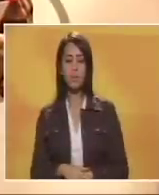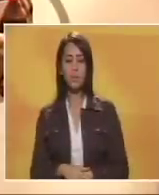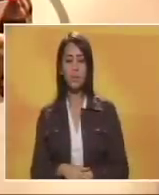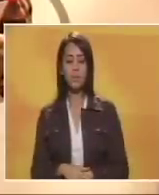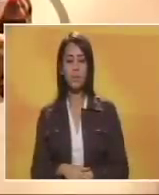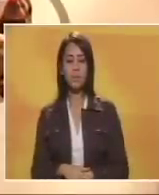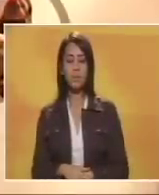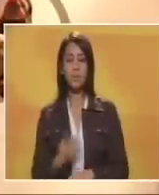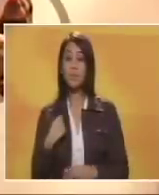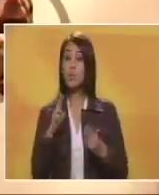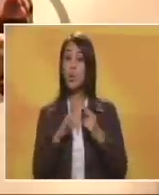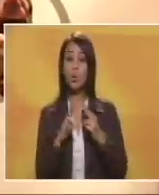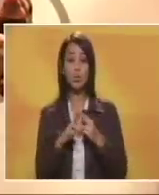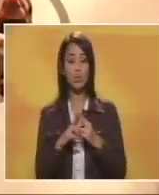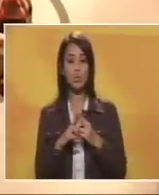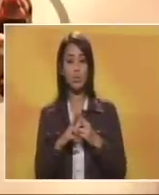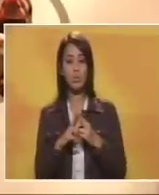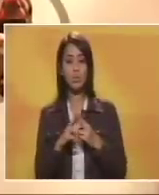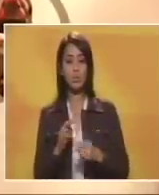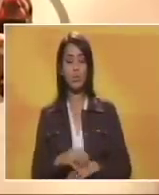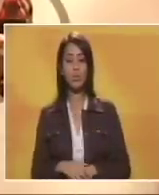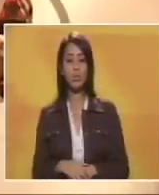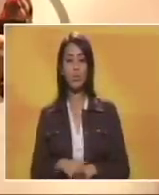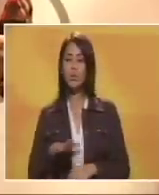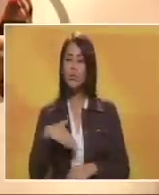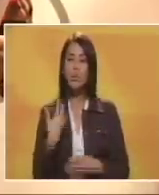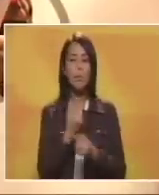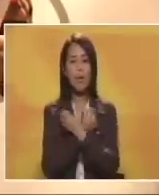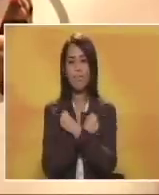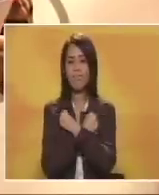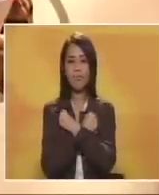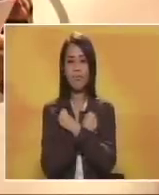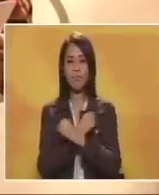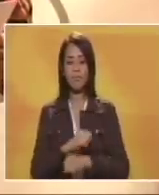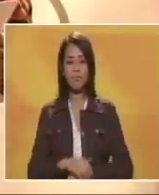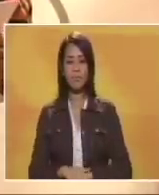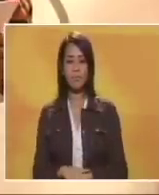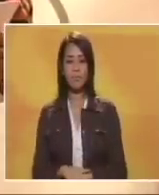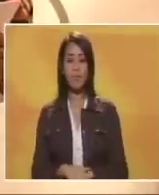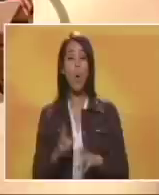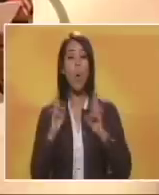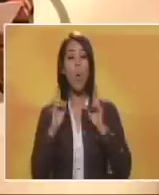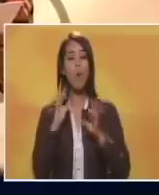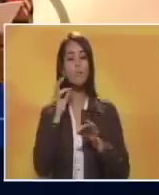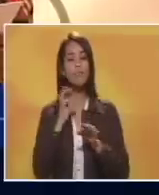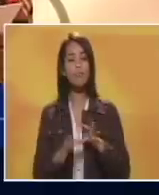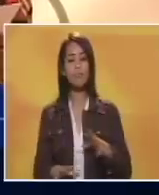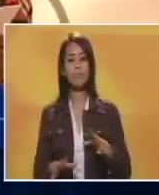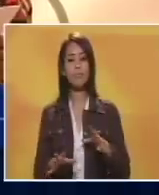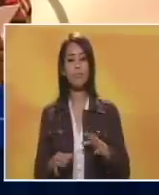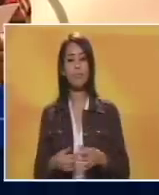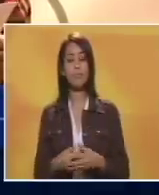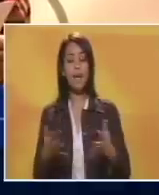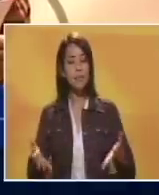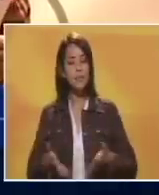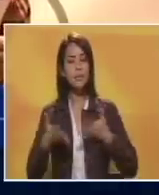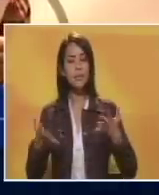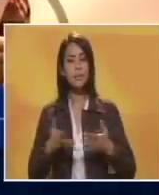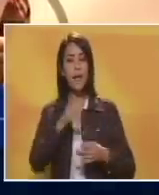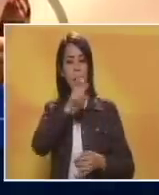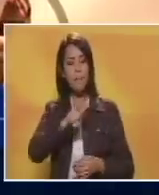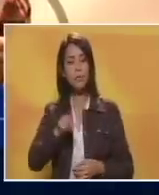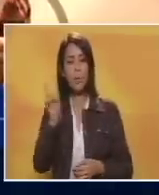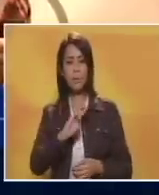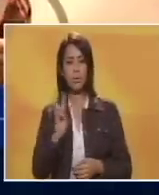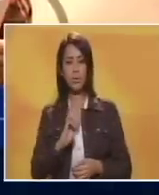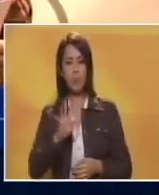no lo conoces, no la puedes amar. Ojalá que con esta promoción los